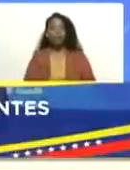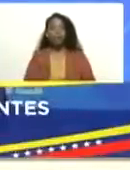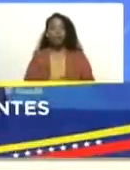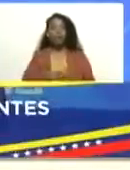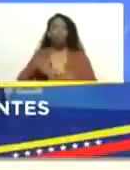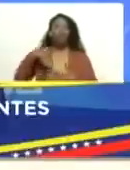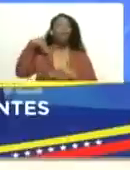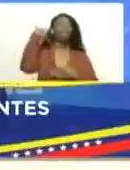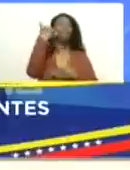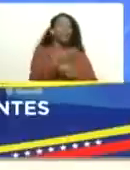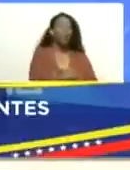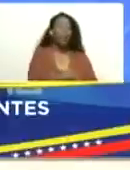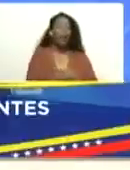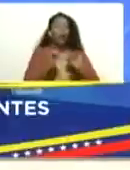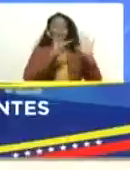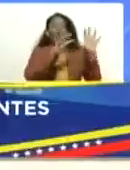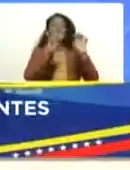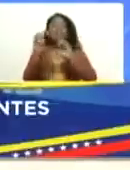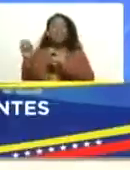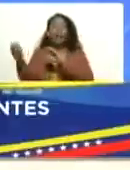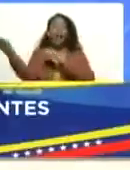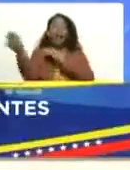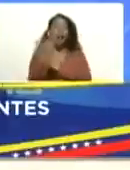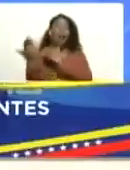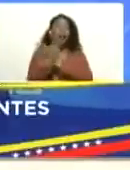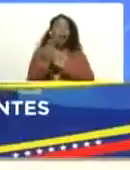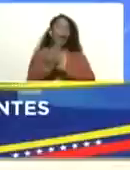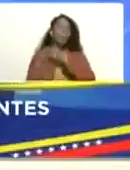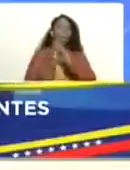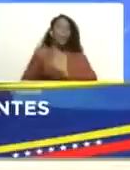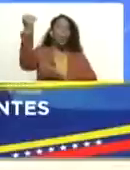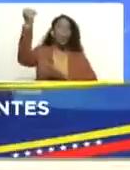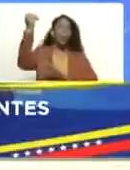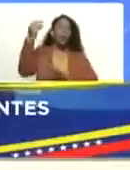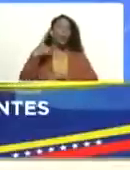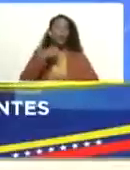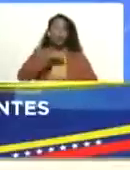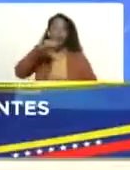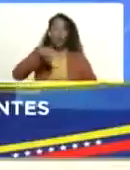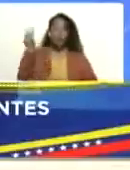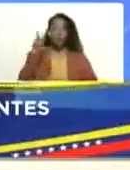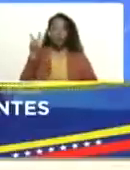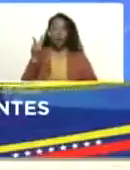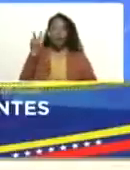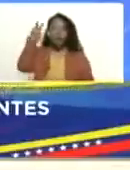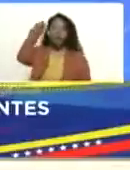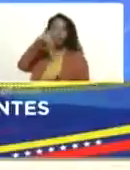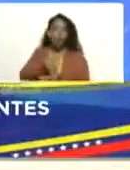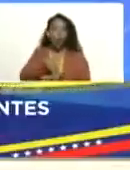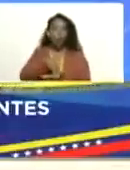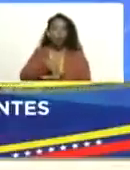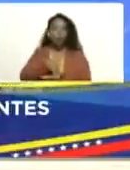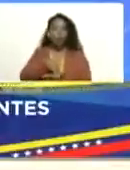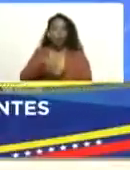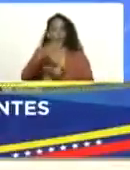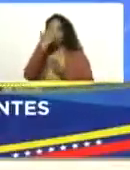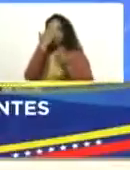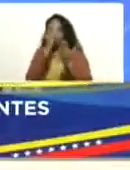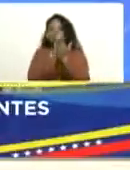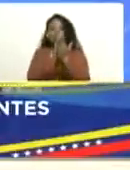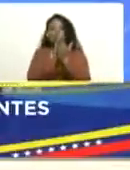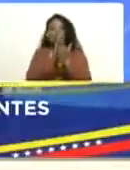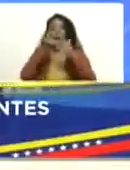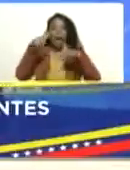luego de más de 900 sanciones criminales, aquí está Venezuela de pie, tendiendo su mano a